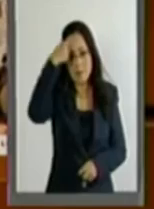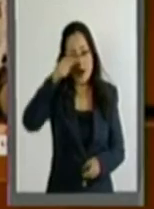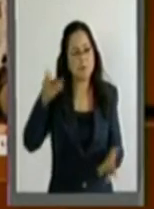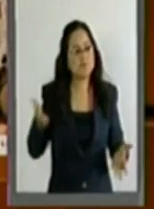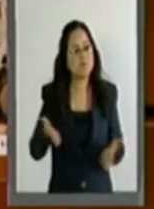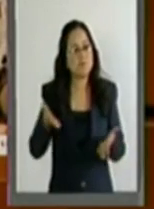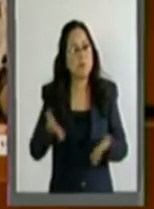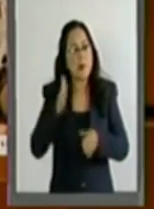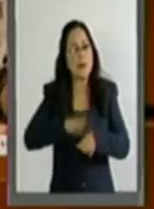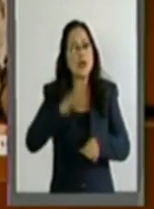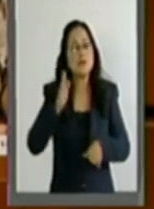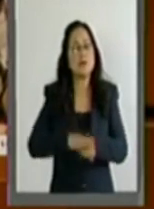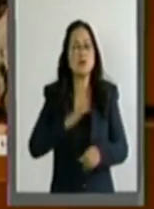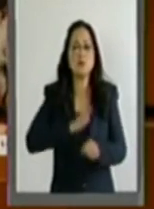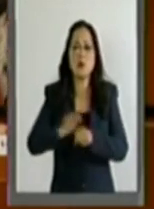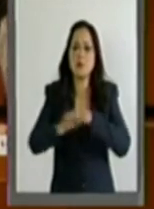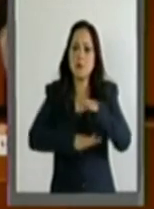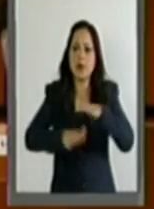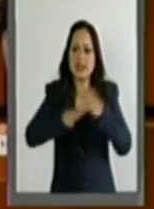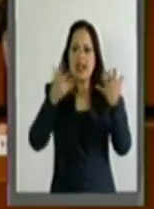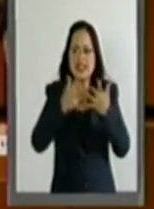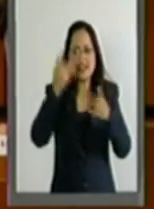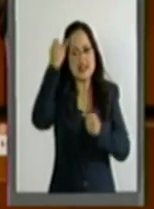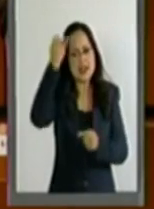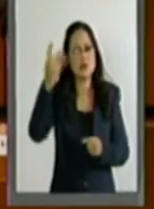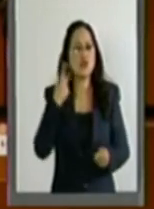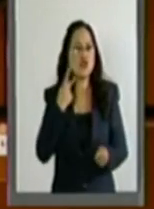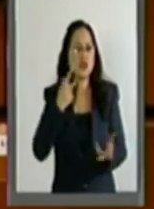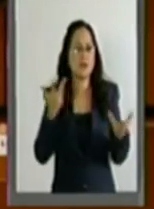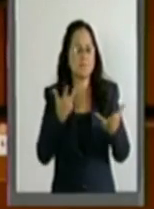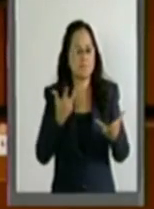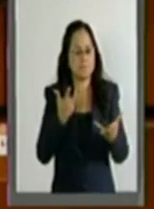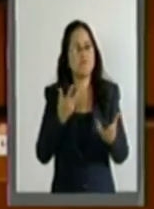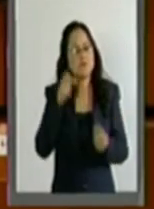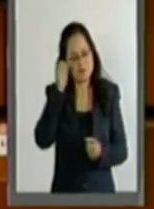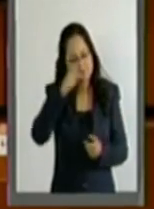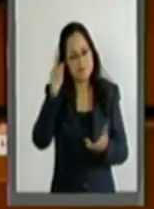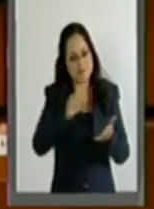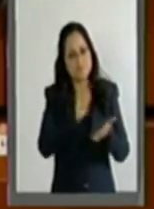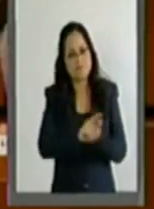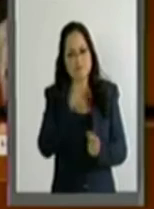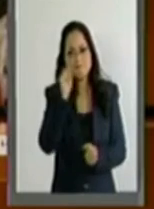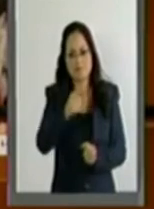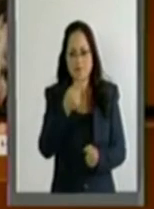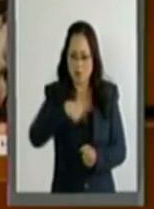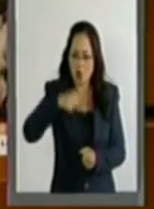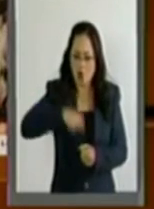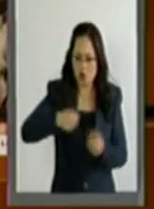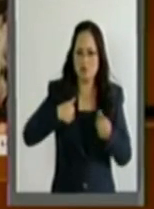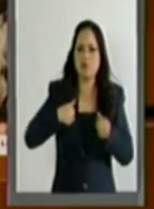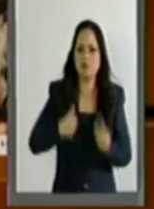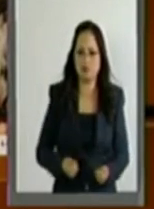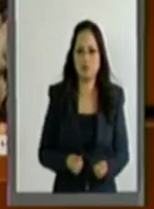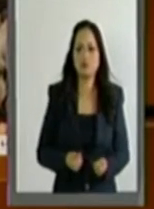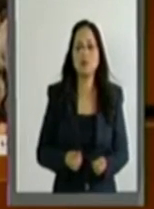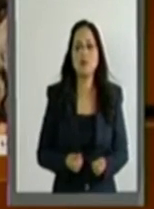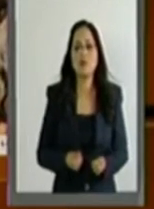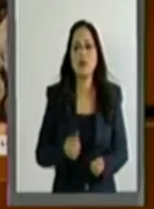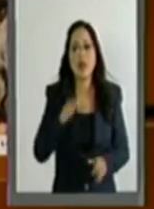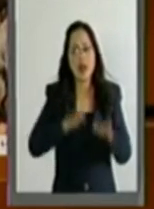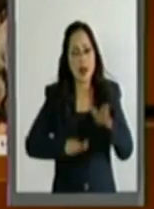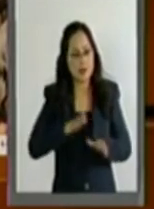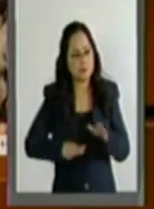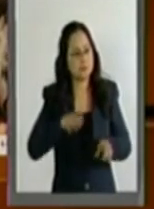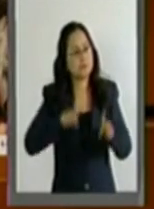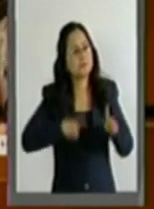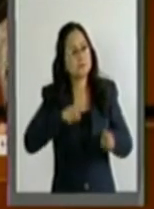principios que nos llevan a hacer política, pero también somos políticos que entendemos que hay momentos